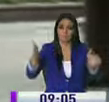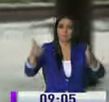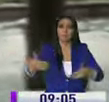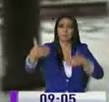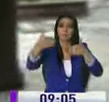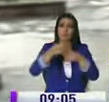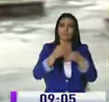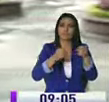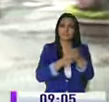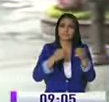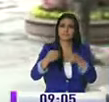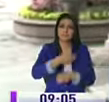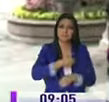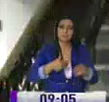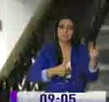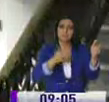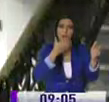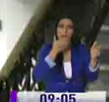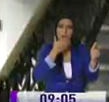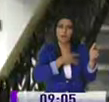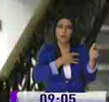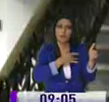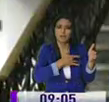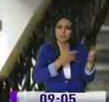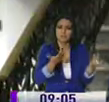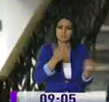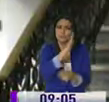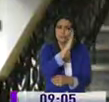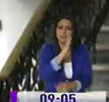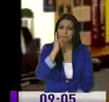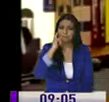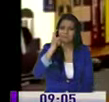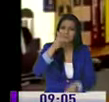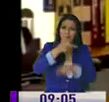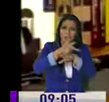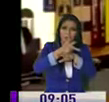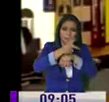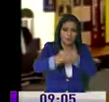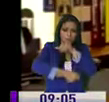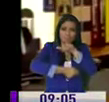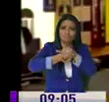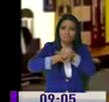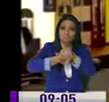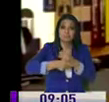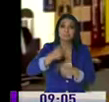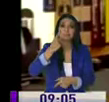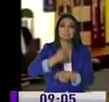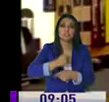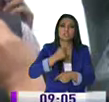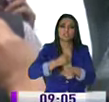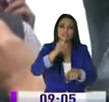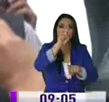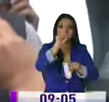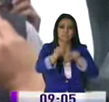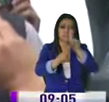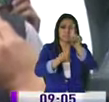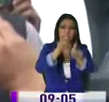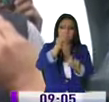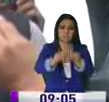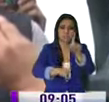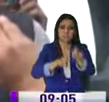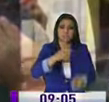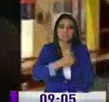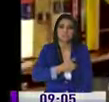del despacho presidencial nunca se imaginó que allí había una cámara oculta eso le formula más de una pregunta del presidente